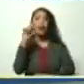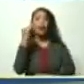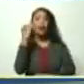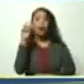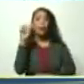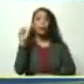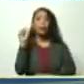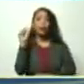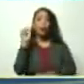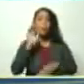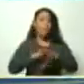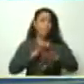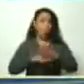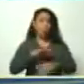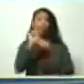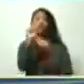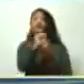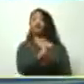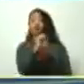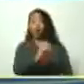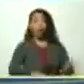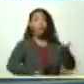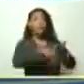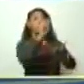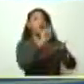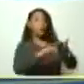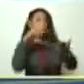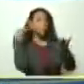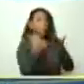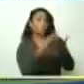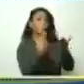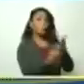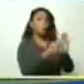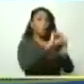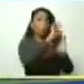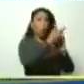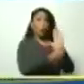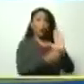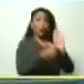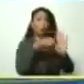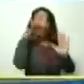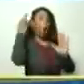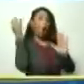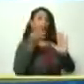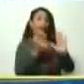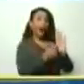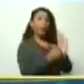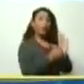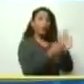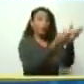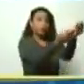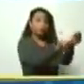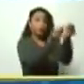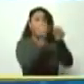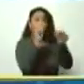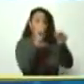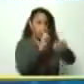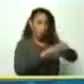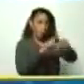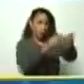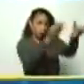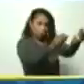porque es cierto firmado como consta en el documento original que me traerán en un rato